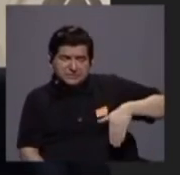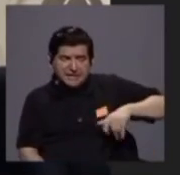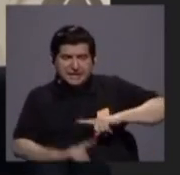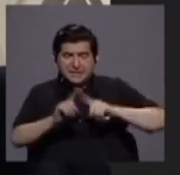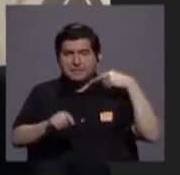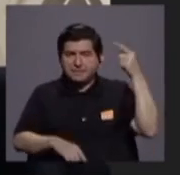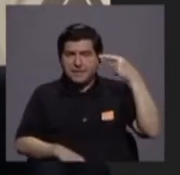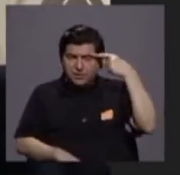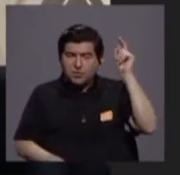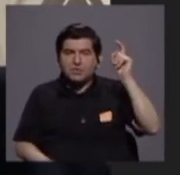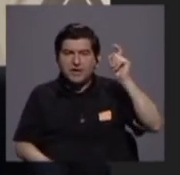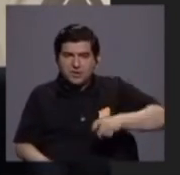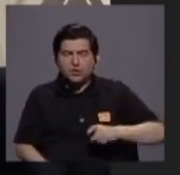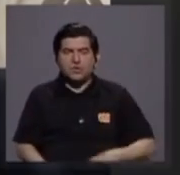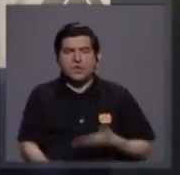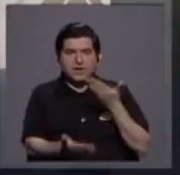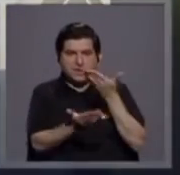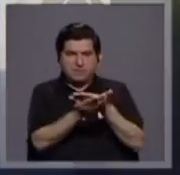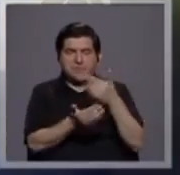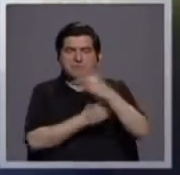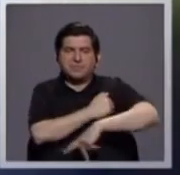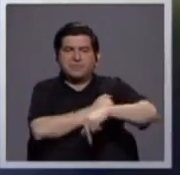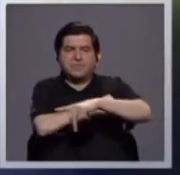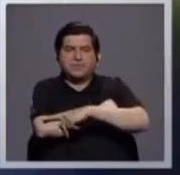el gobierno tiene que plantearle a este